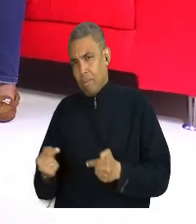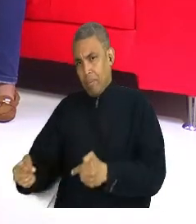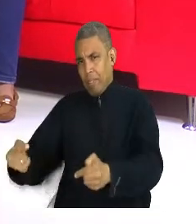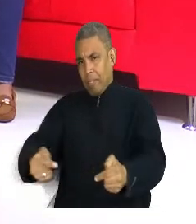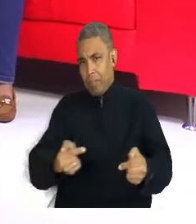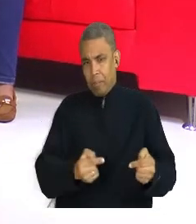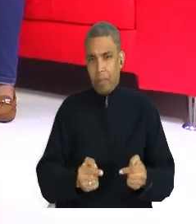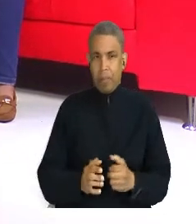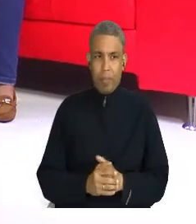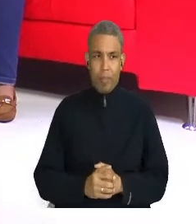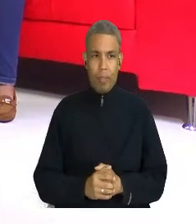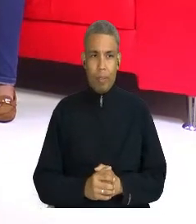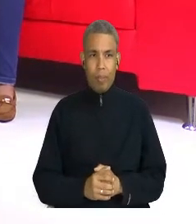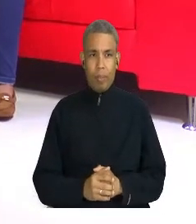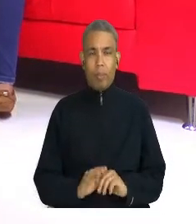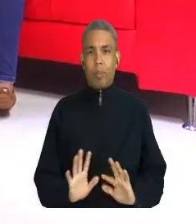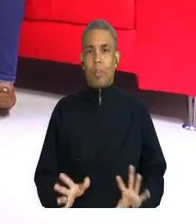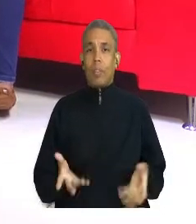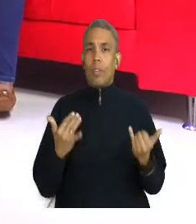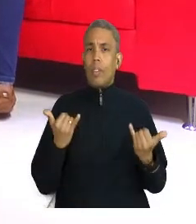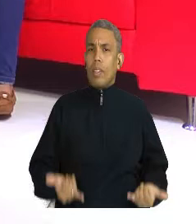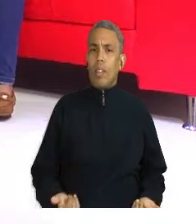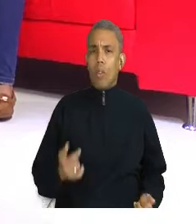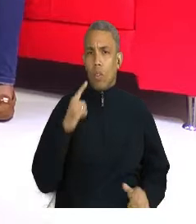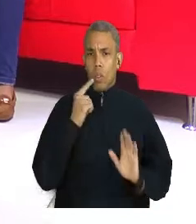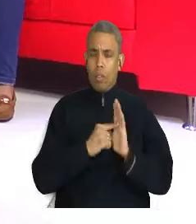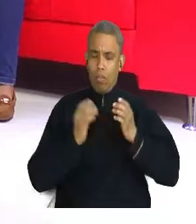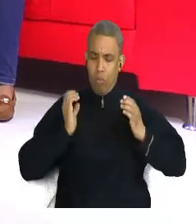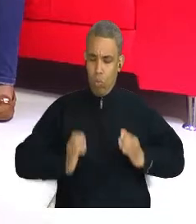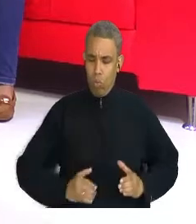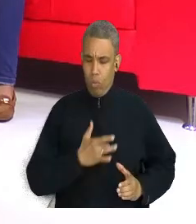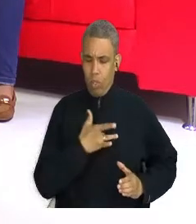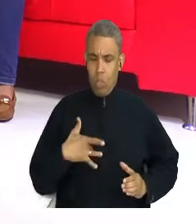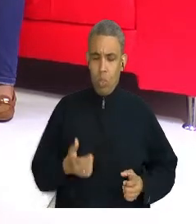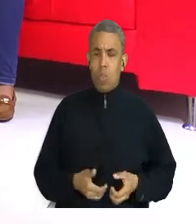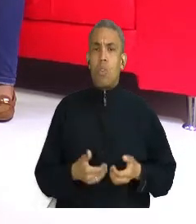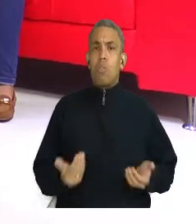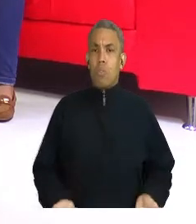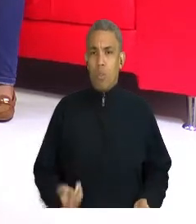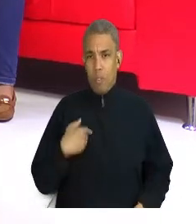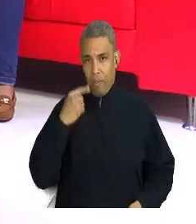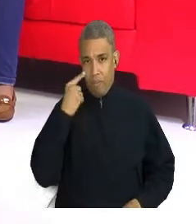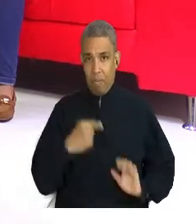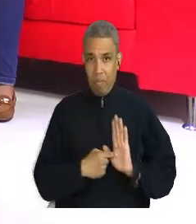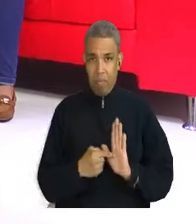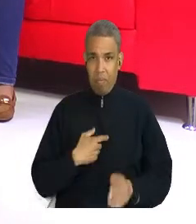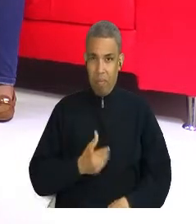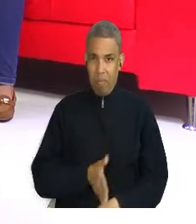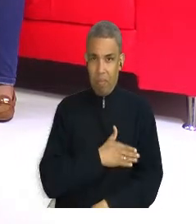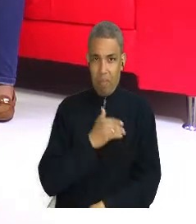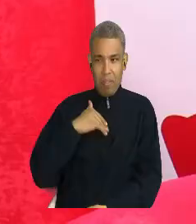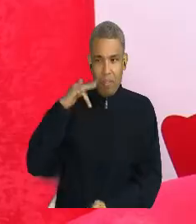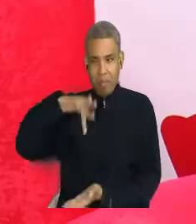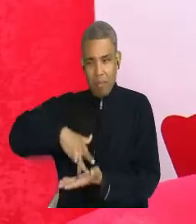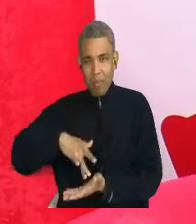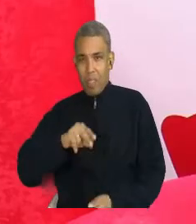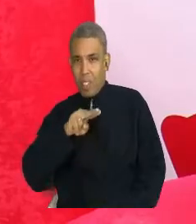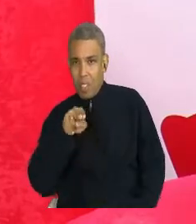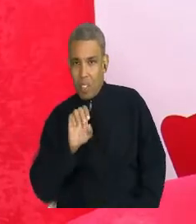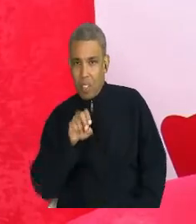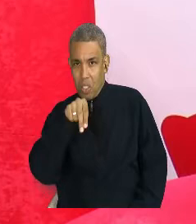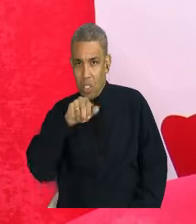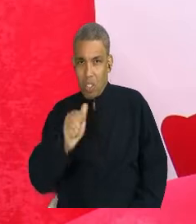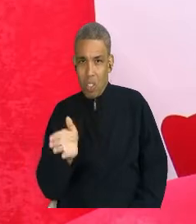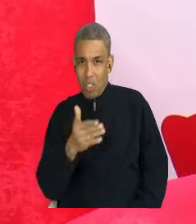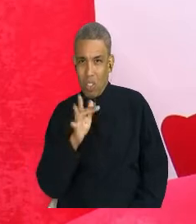nosotros nos preocupamos por el estado físico y la salud de nuestros televidentes. Por eso, yo estuve en Zona Training y Andrés Urán me hizo sudar la